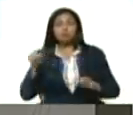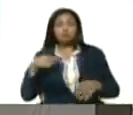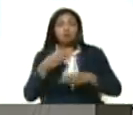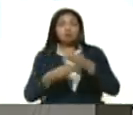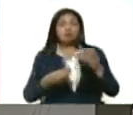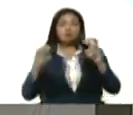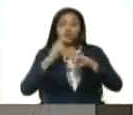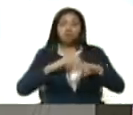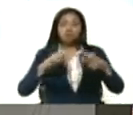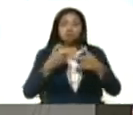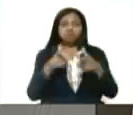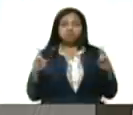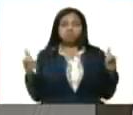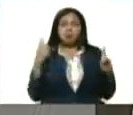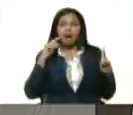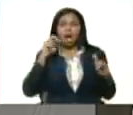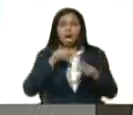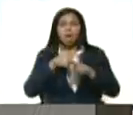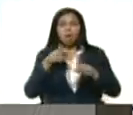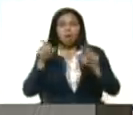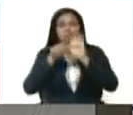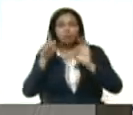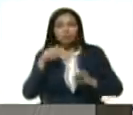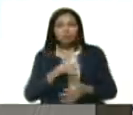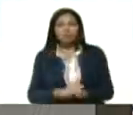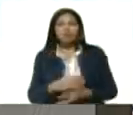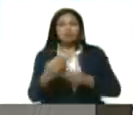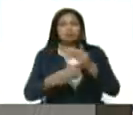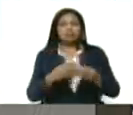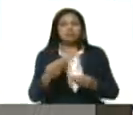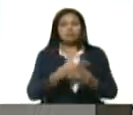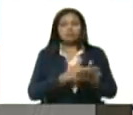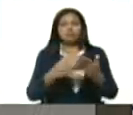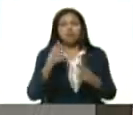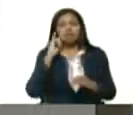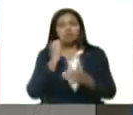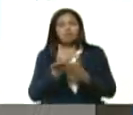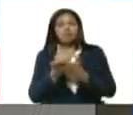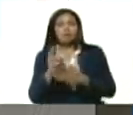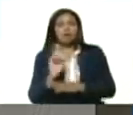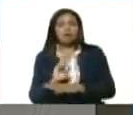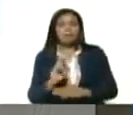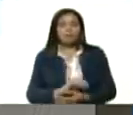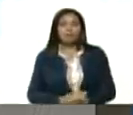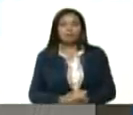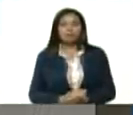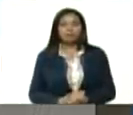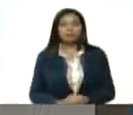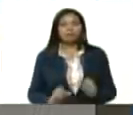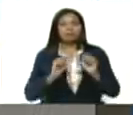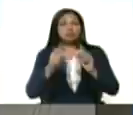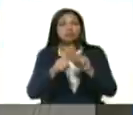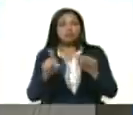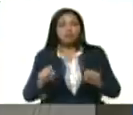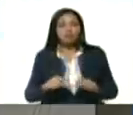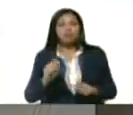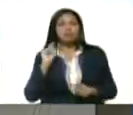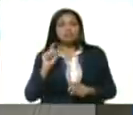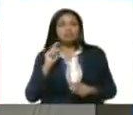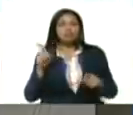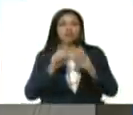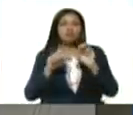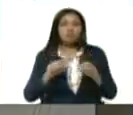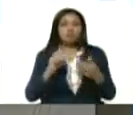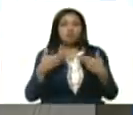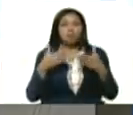amplio y personalizado, por eso es que hacemos cientos de miles de pruebas rápidas para ir recabando la información necesaria que nos permite